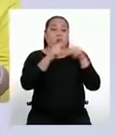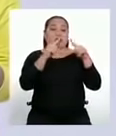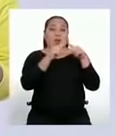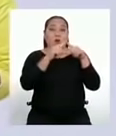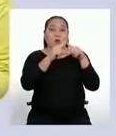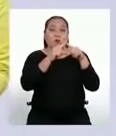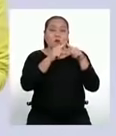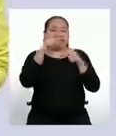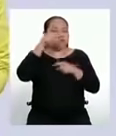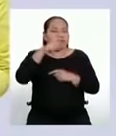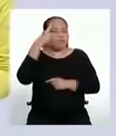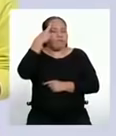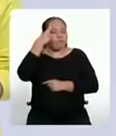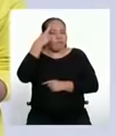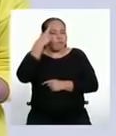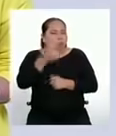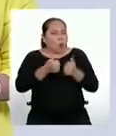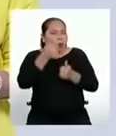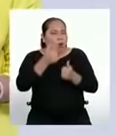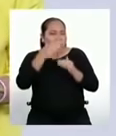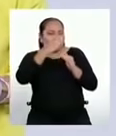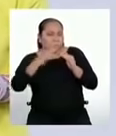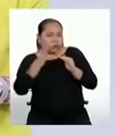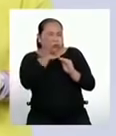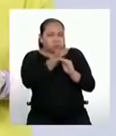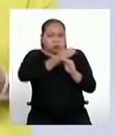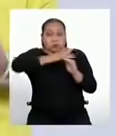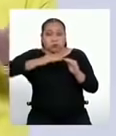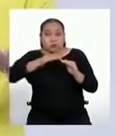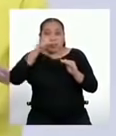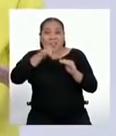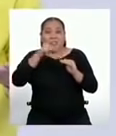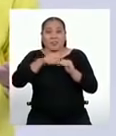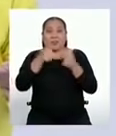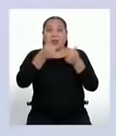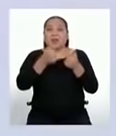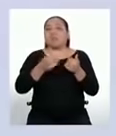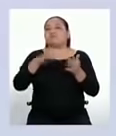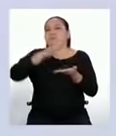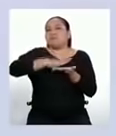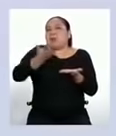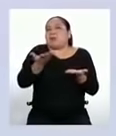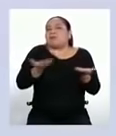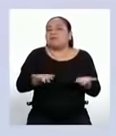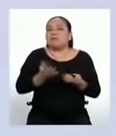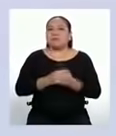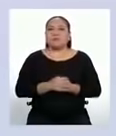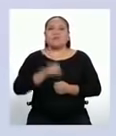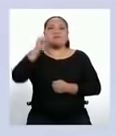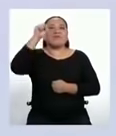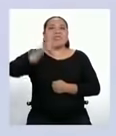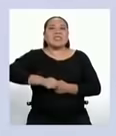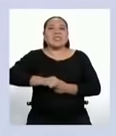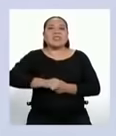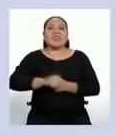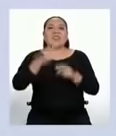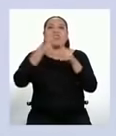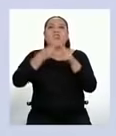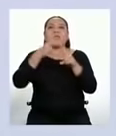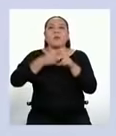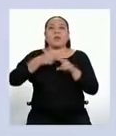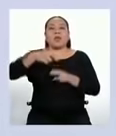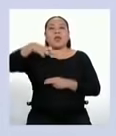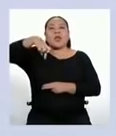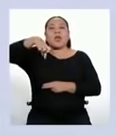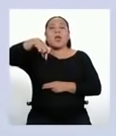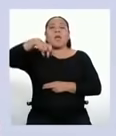triángulo para reflexionar sobre qué condiciones tiene que cumplir esta figura para poder existir. Así es, estamos hablando de la llamada propiedad